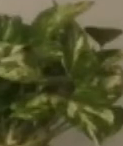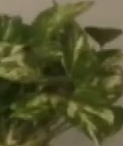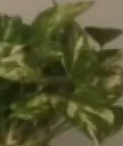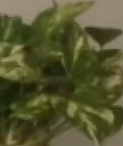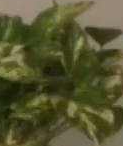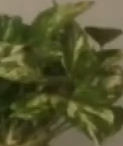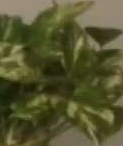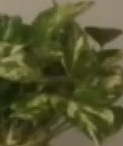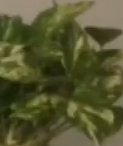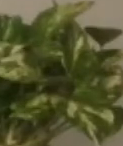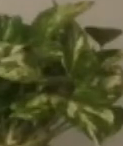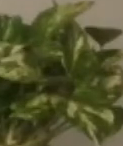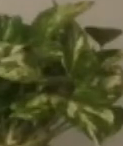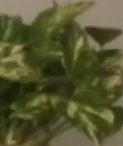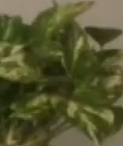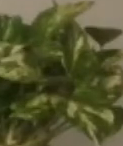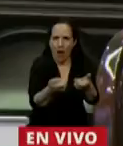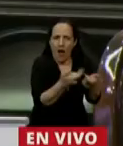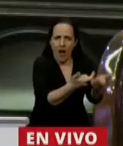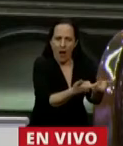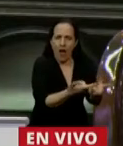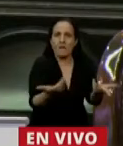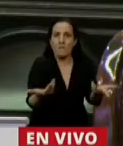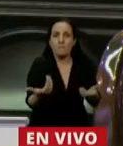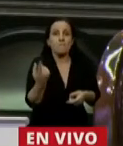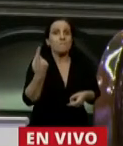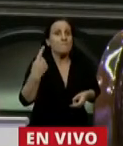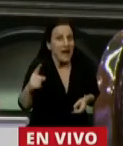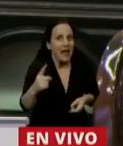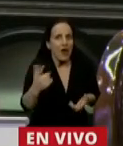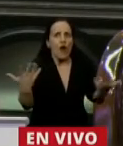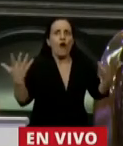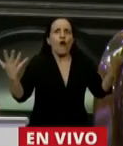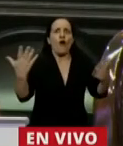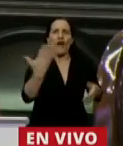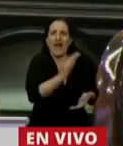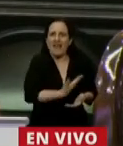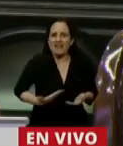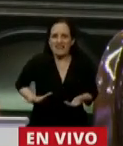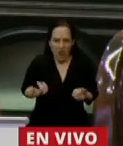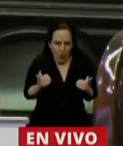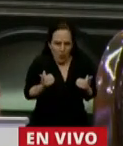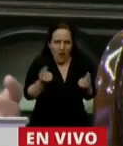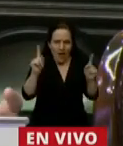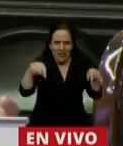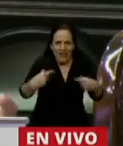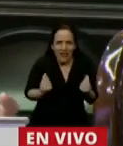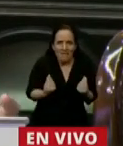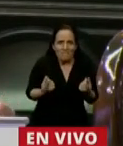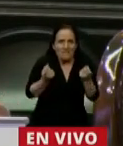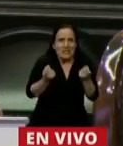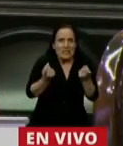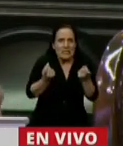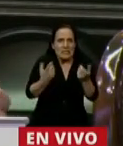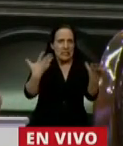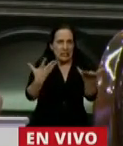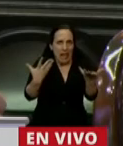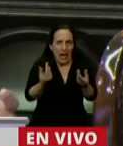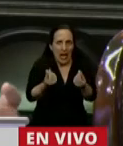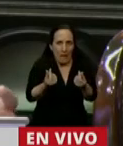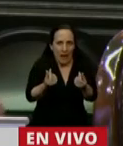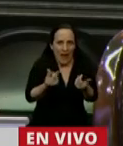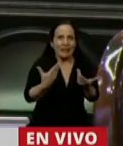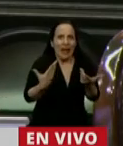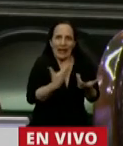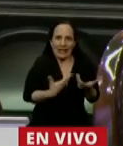la ley, ¿no?, de bosques nativos, ya hay artículos en donde dicen que frente a un incendio hay que garantizar